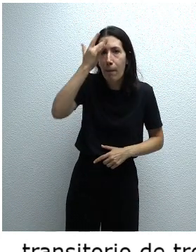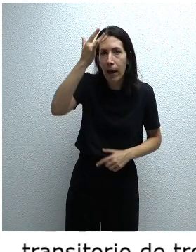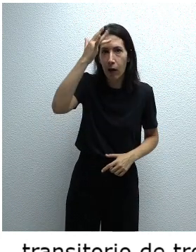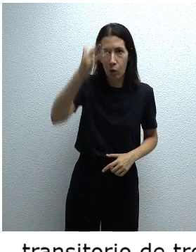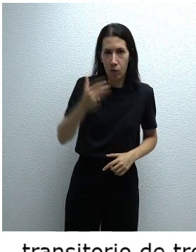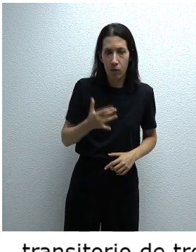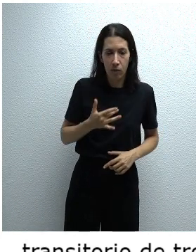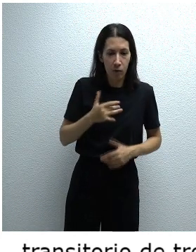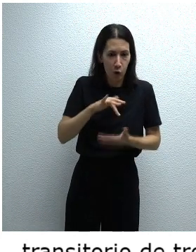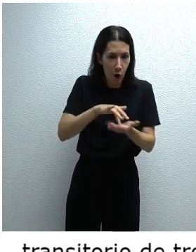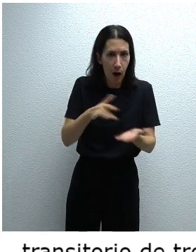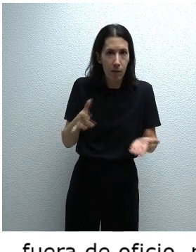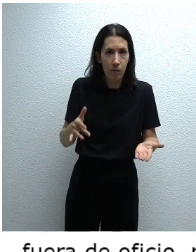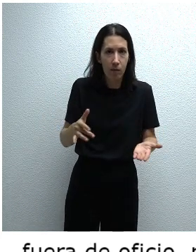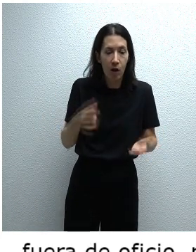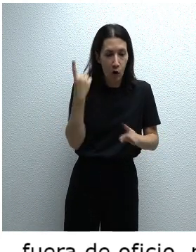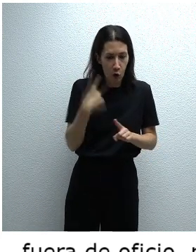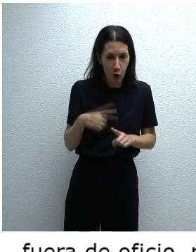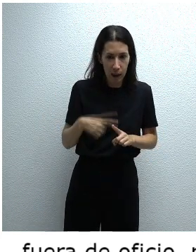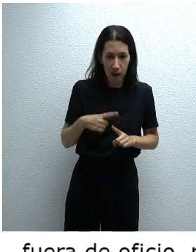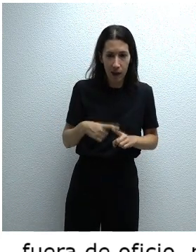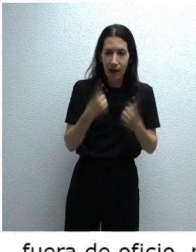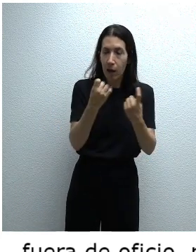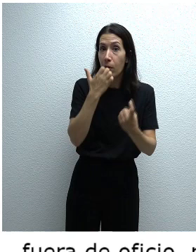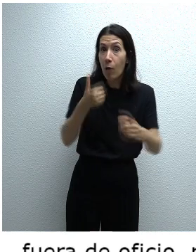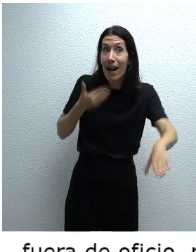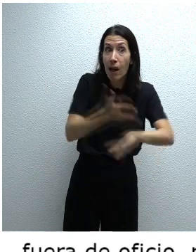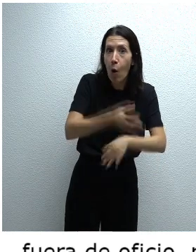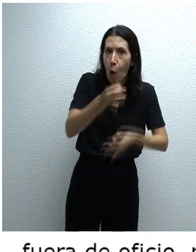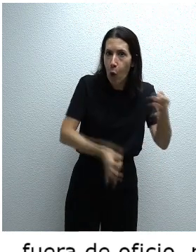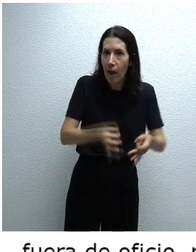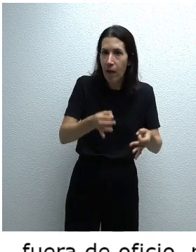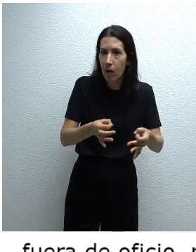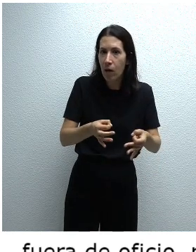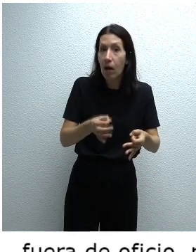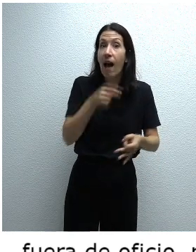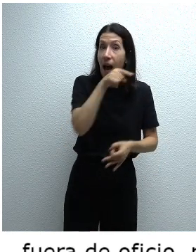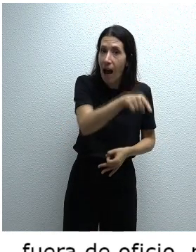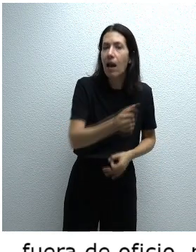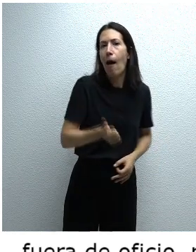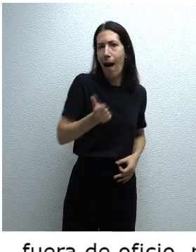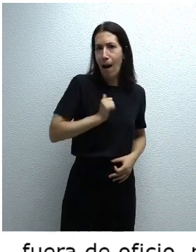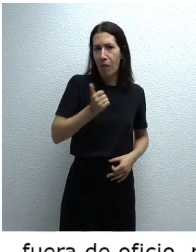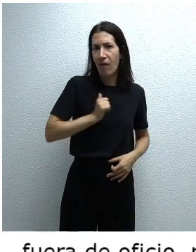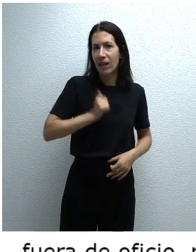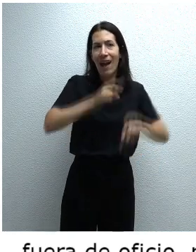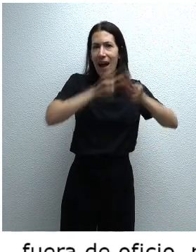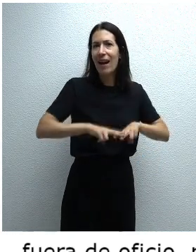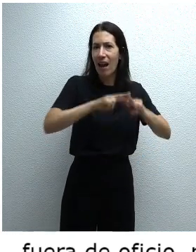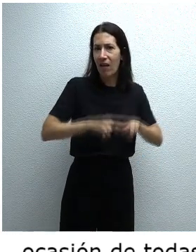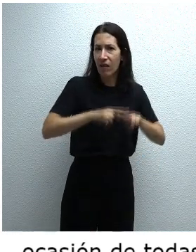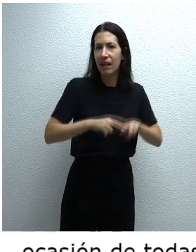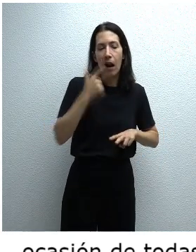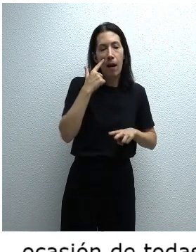todas aquellas, digamos, operaciones que requieran acudir al juzgado por estas personas, pues será cuando se aproveche para revisar de oficio